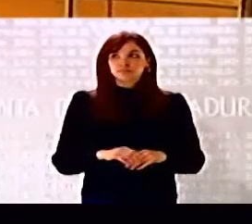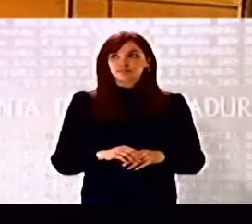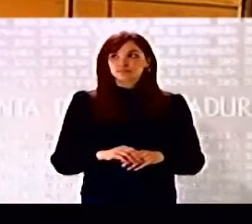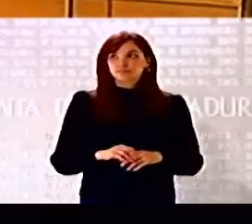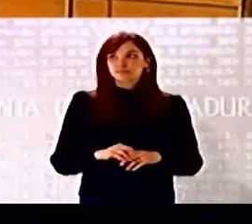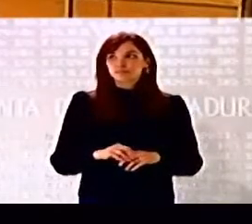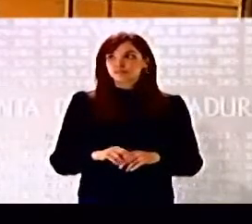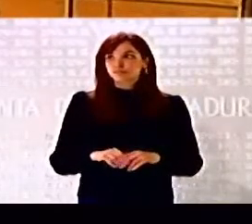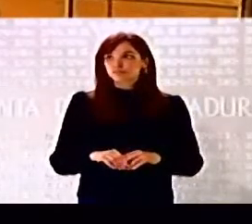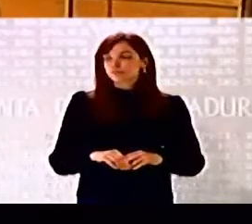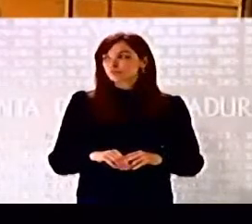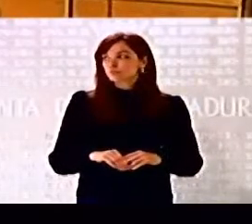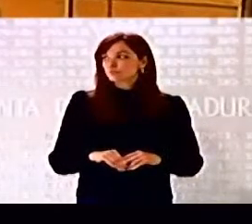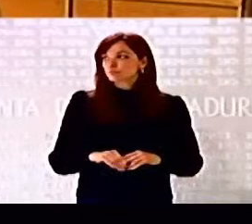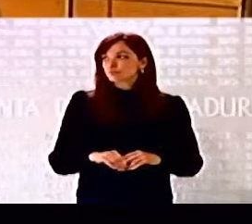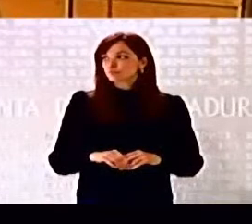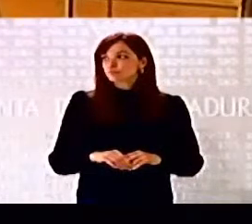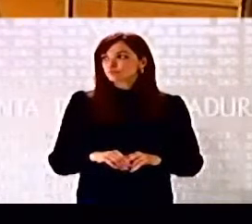¿No?